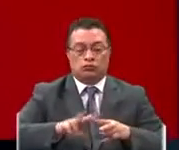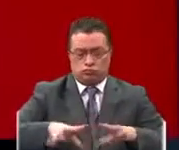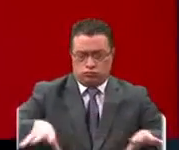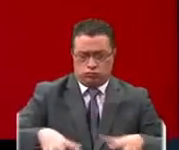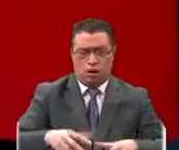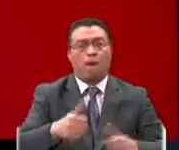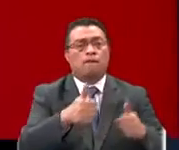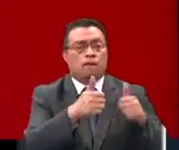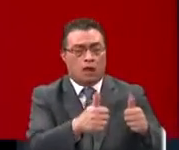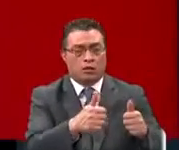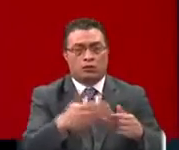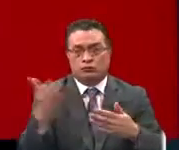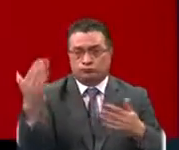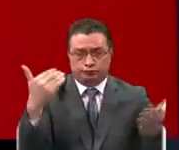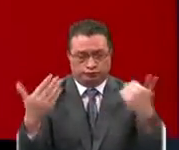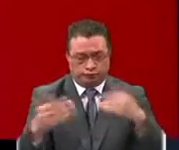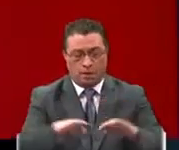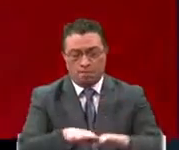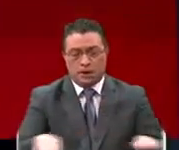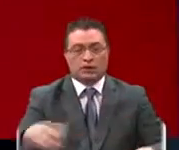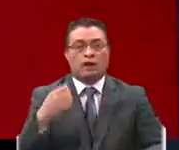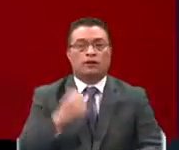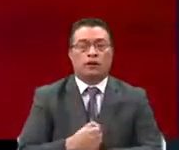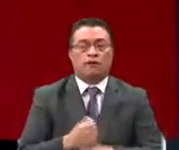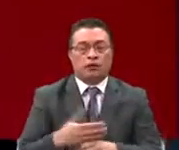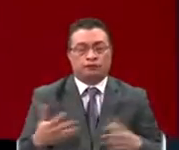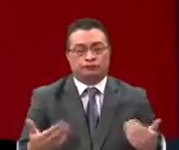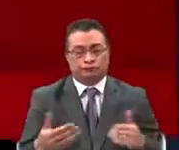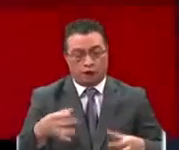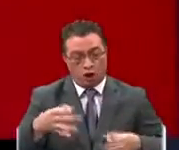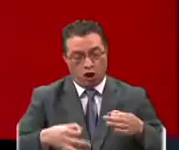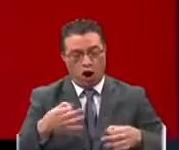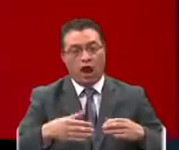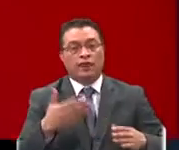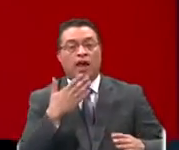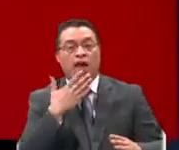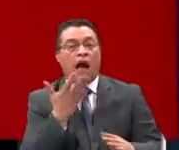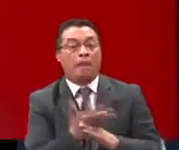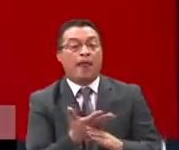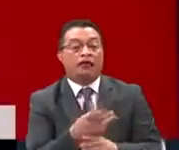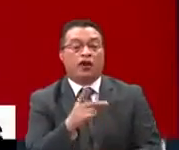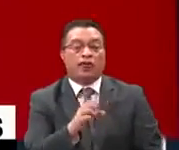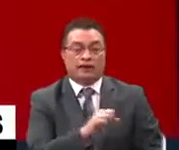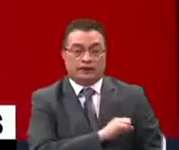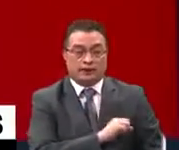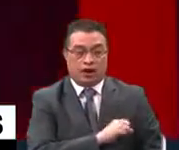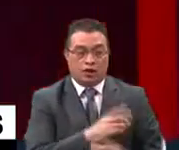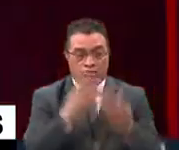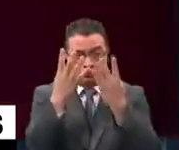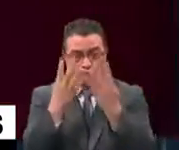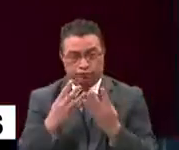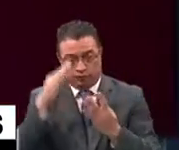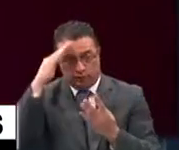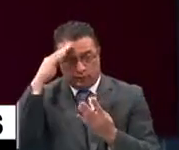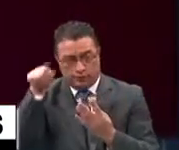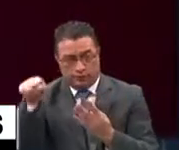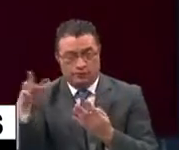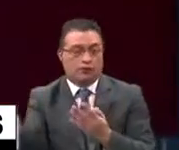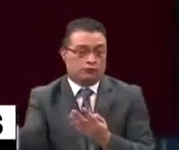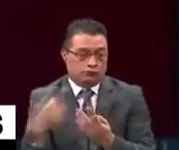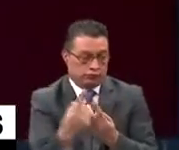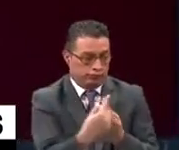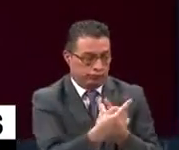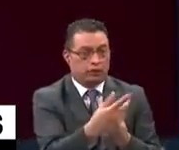en esto, convocando una mesa de trabajo, ¿no es cierto?, con la Corte de Apelaciones de Santiago, con Gendarmería y otras entidades que